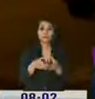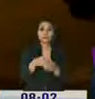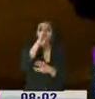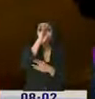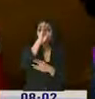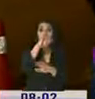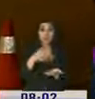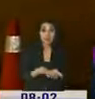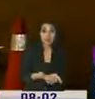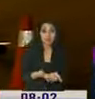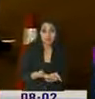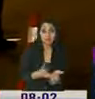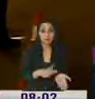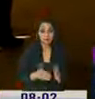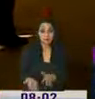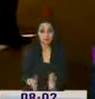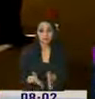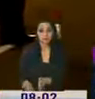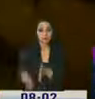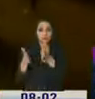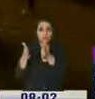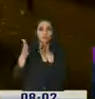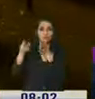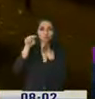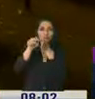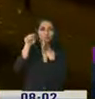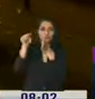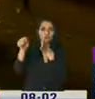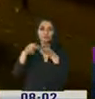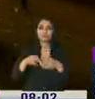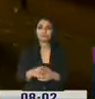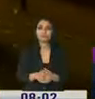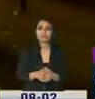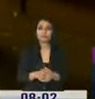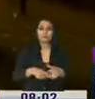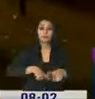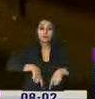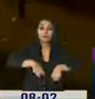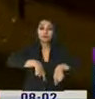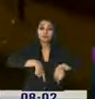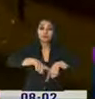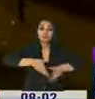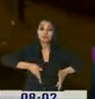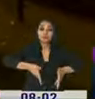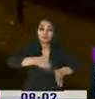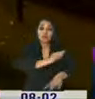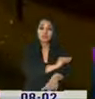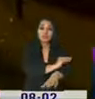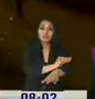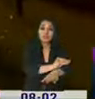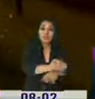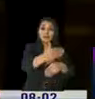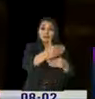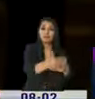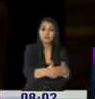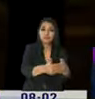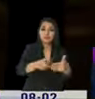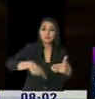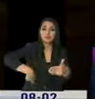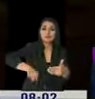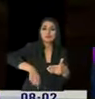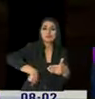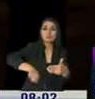al sitio para hacer el levantamiento de los cuerpos, mientras que la circulación vehicular por la avenida Occidental se complicó debido al